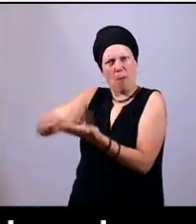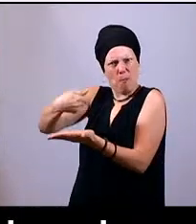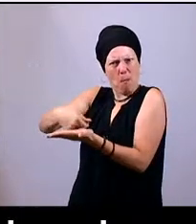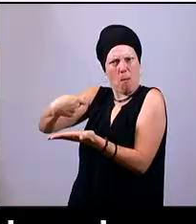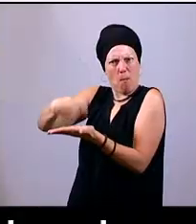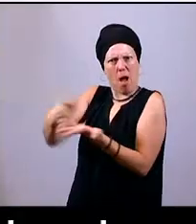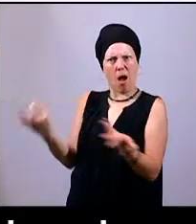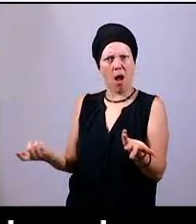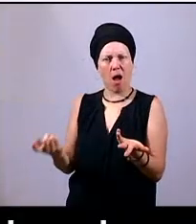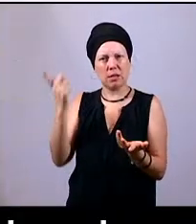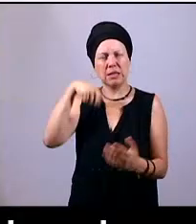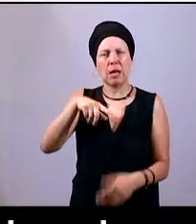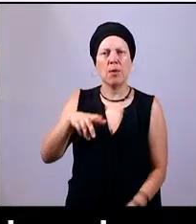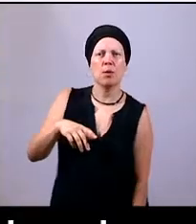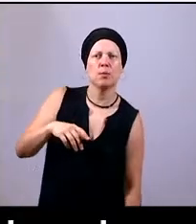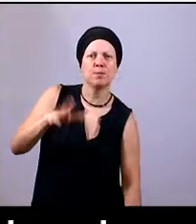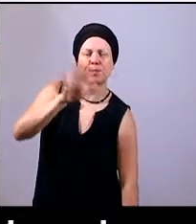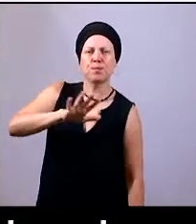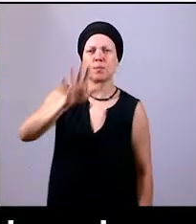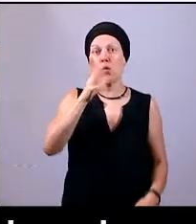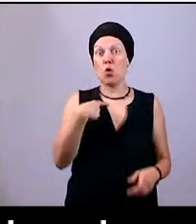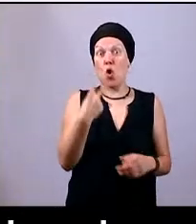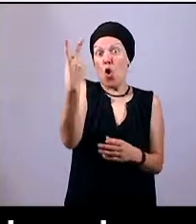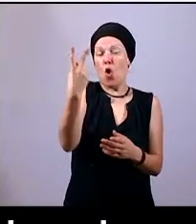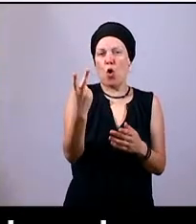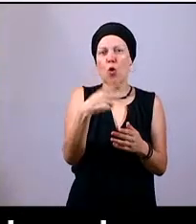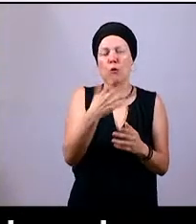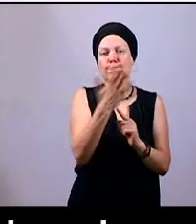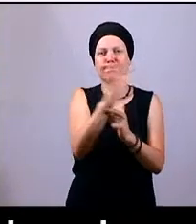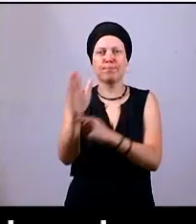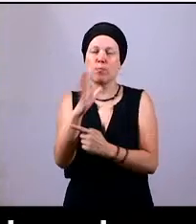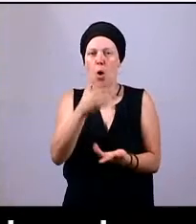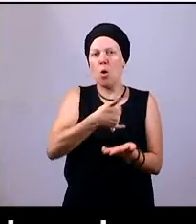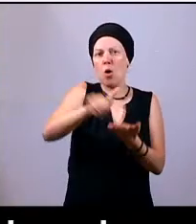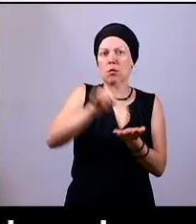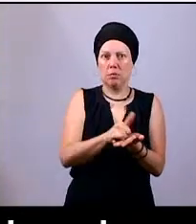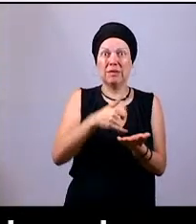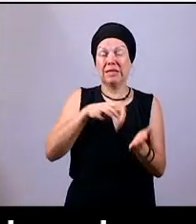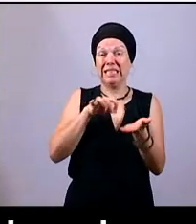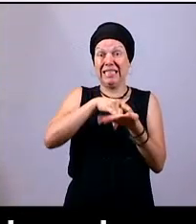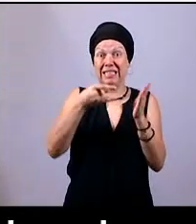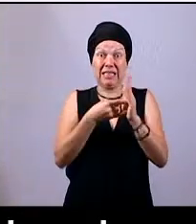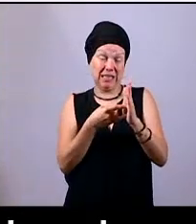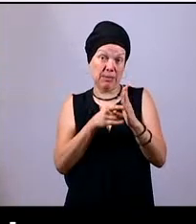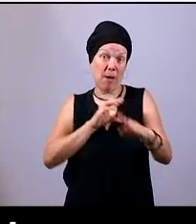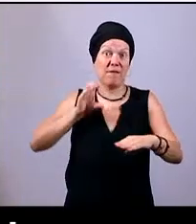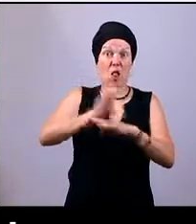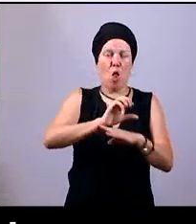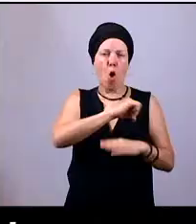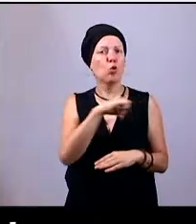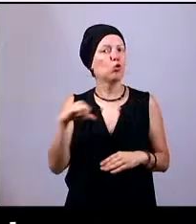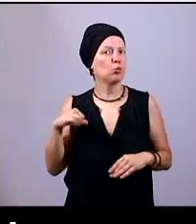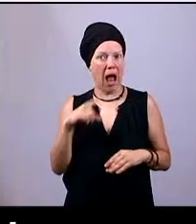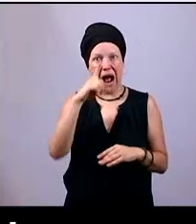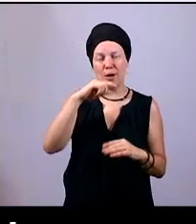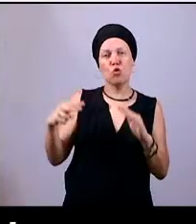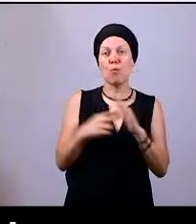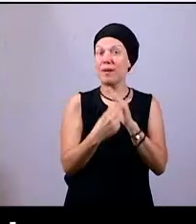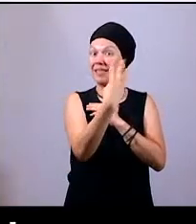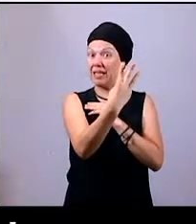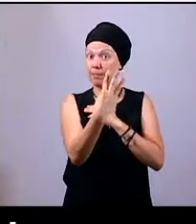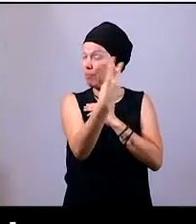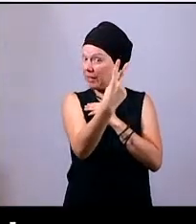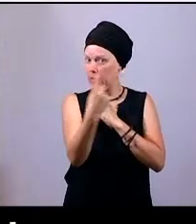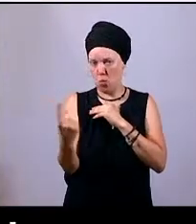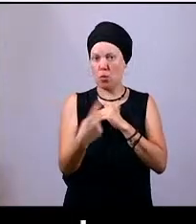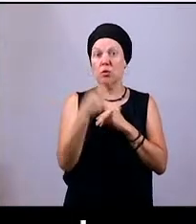en la Audiencia Nacional 2 requerimientos ante 2 liquidaciones del sistema de financiación autonómica del año 2021 y